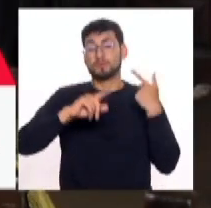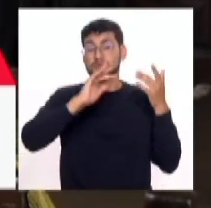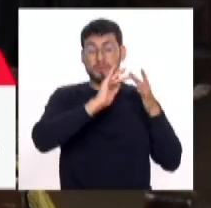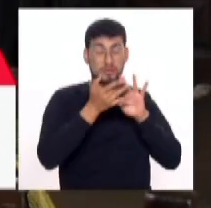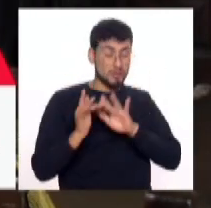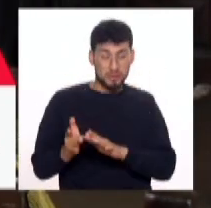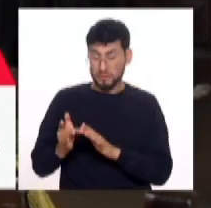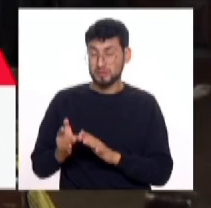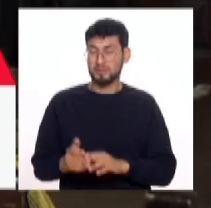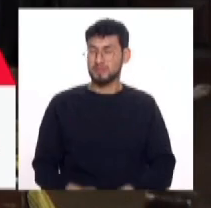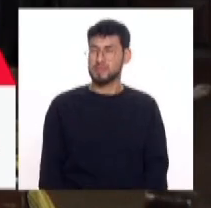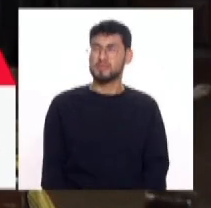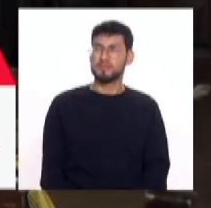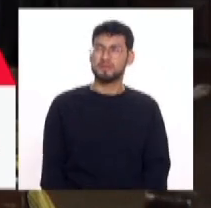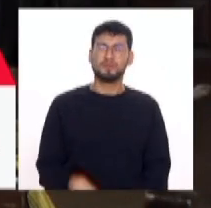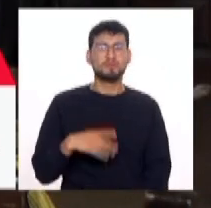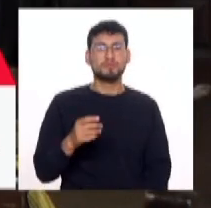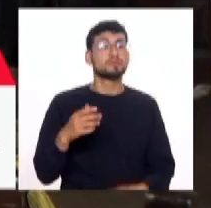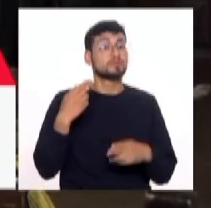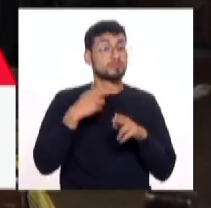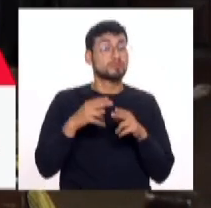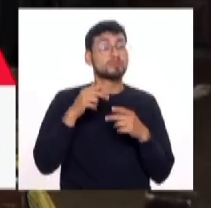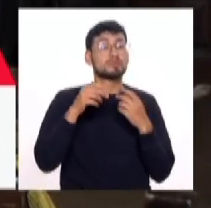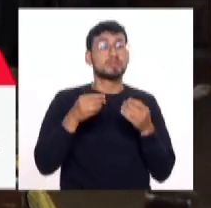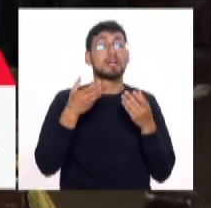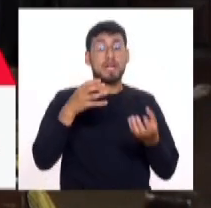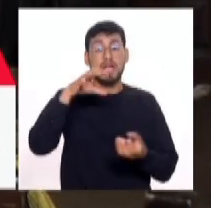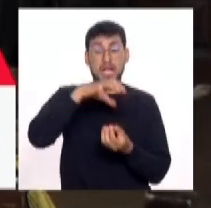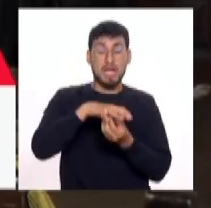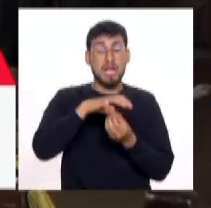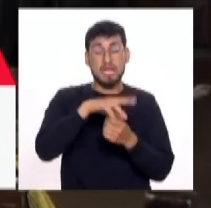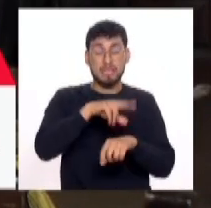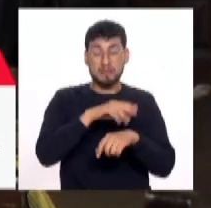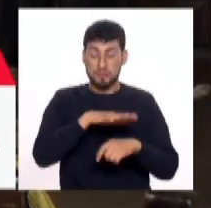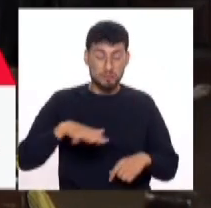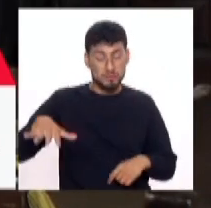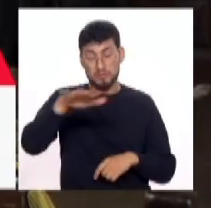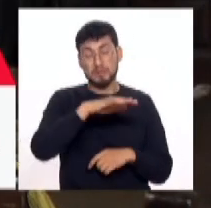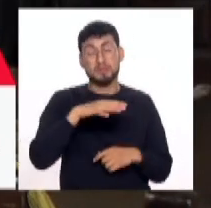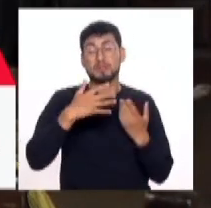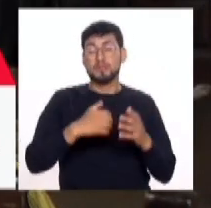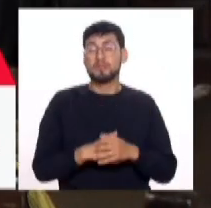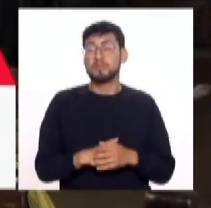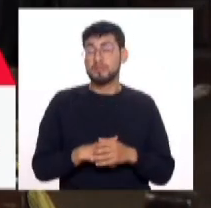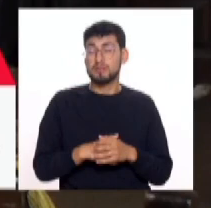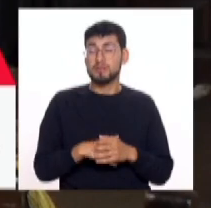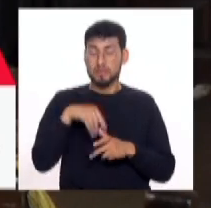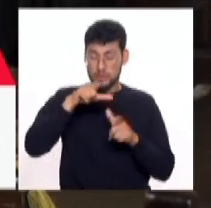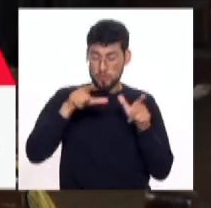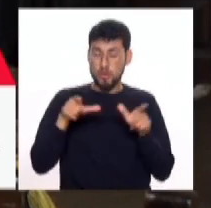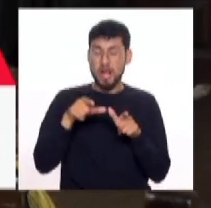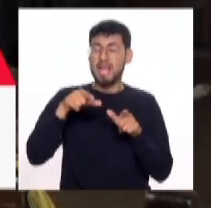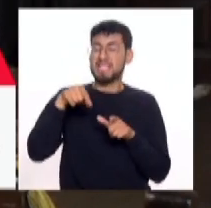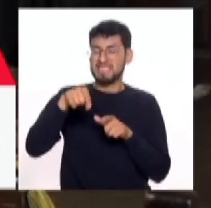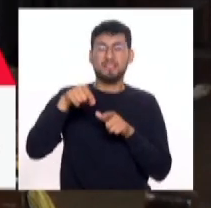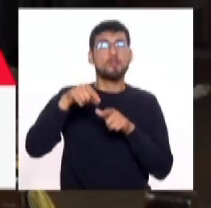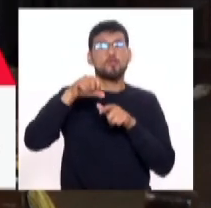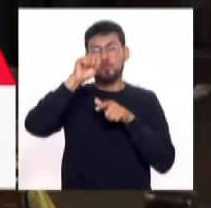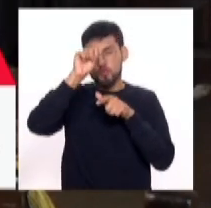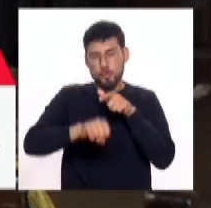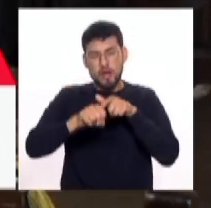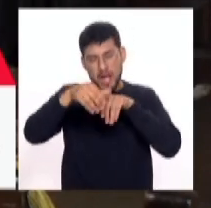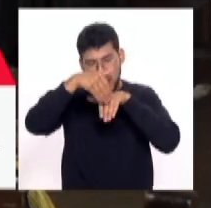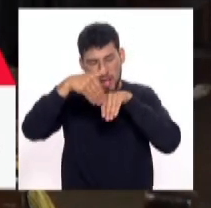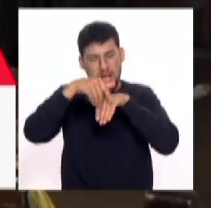redes que llevarán pronto el gas natural a más regiones del centro y sur, reparando